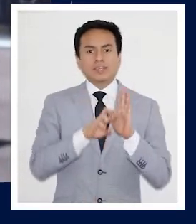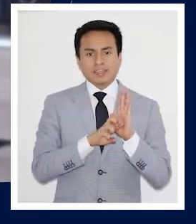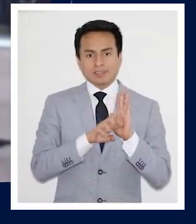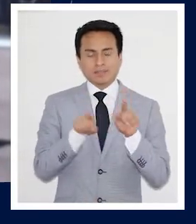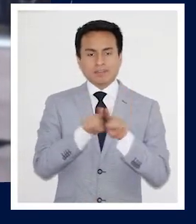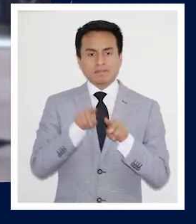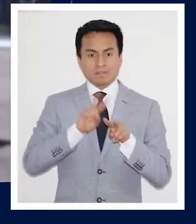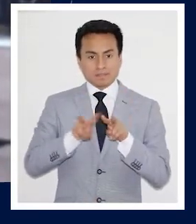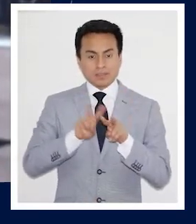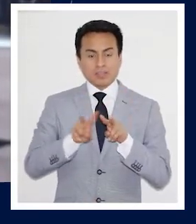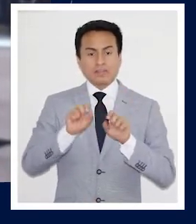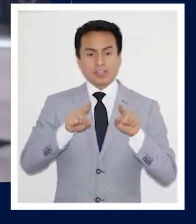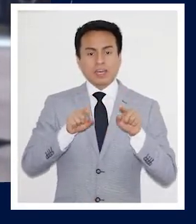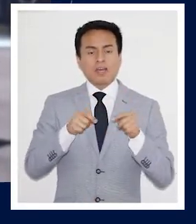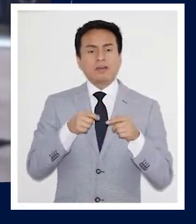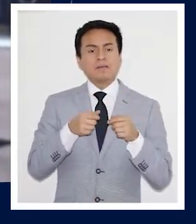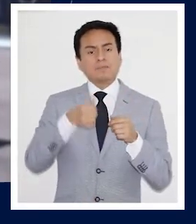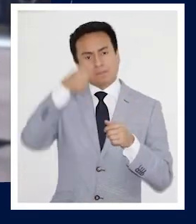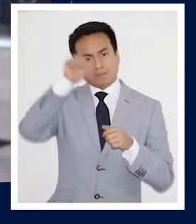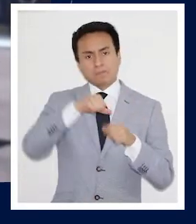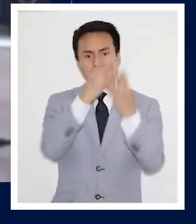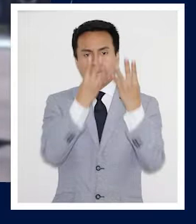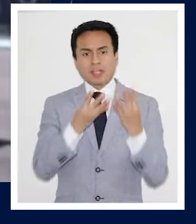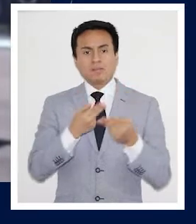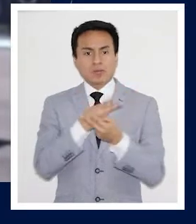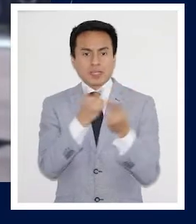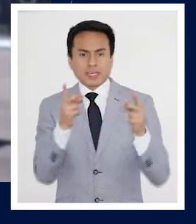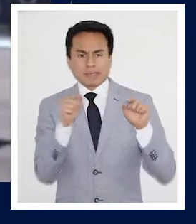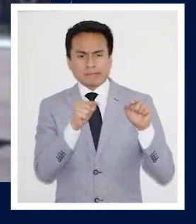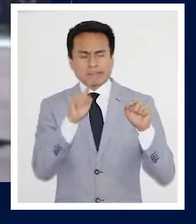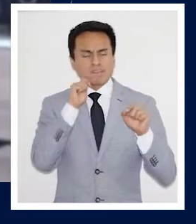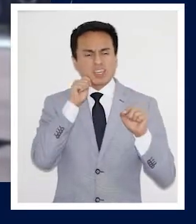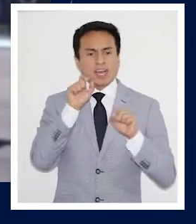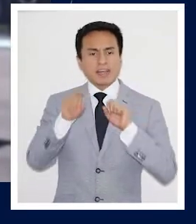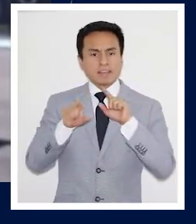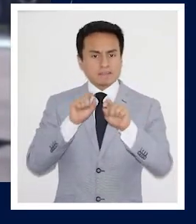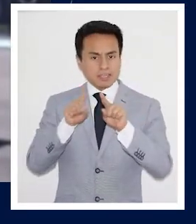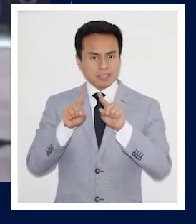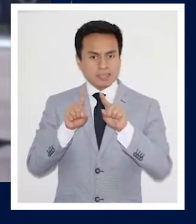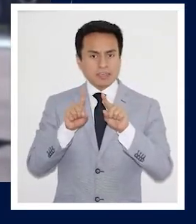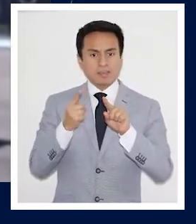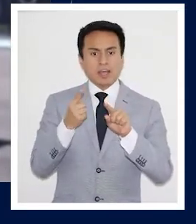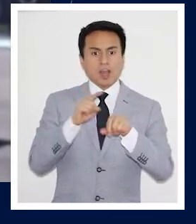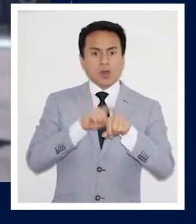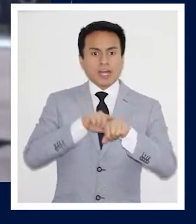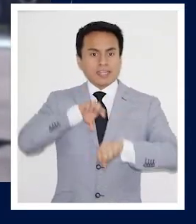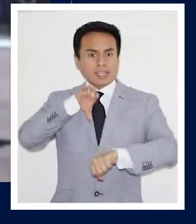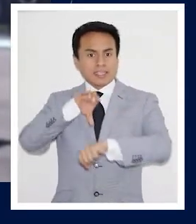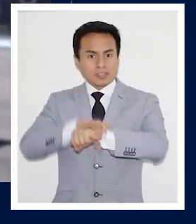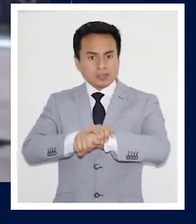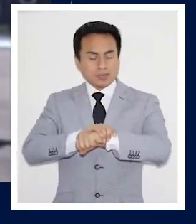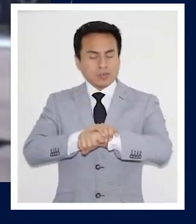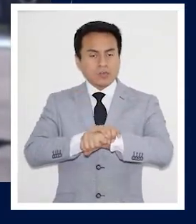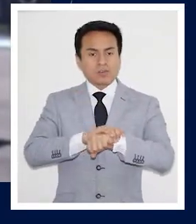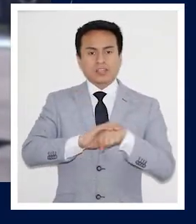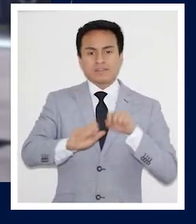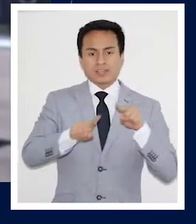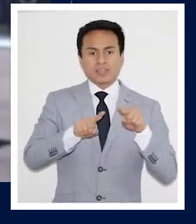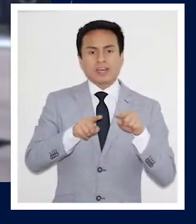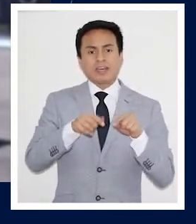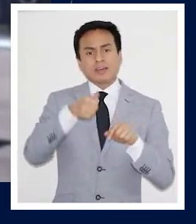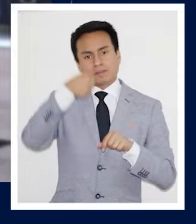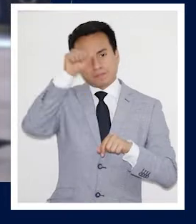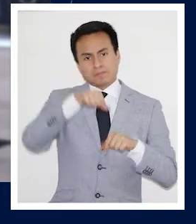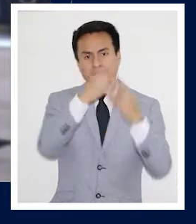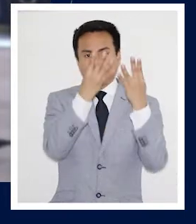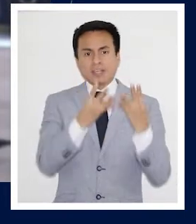nuevo proyecto que está implementando la Defensoría Penal Pública y que se refiere a la defensa en las primeras horas de la detención o la